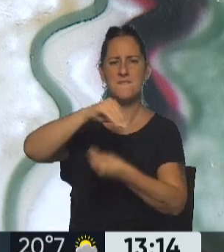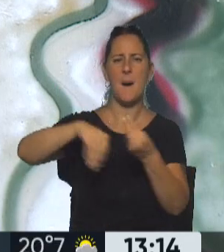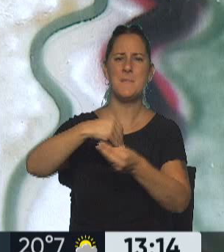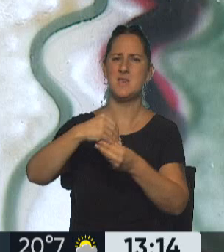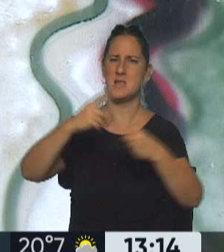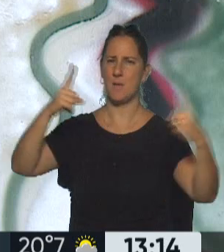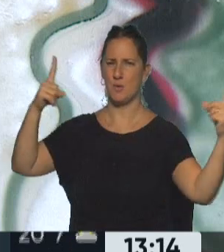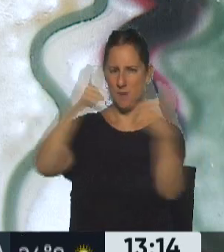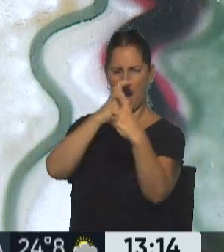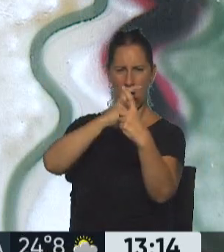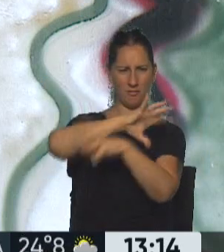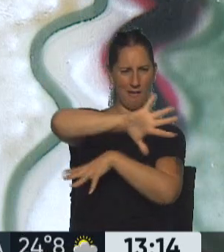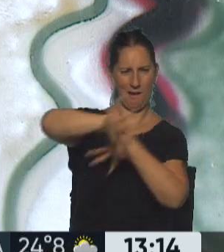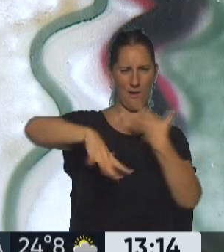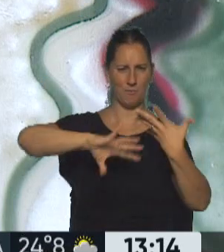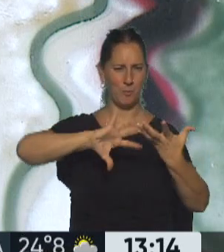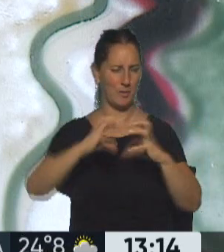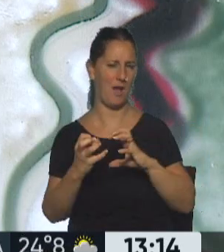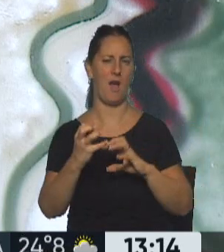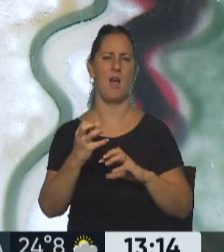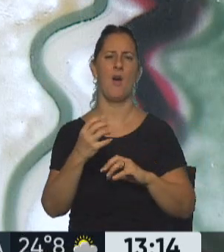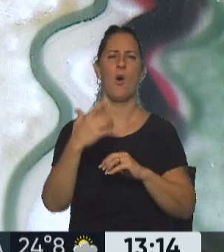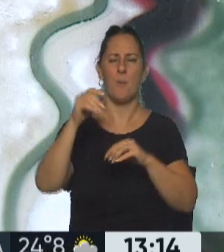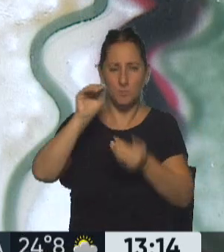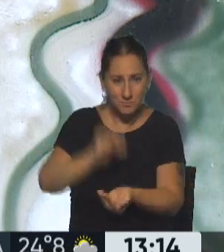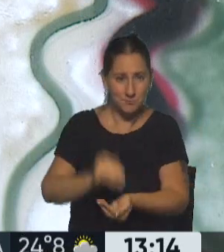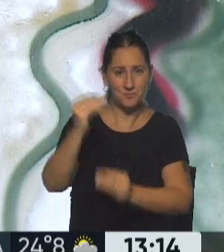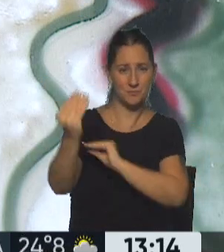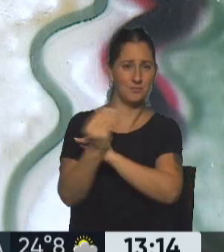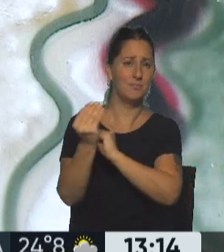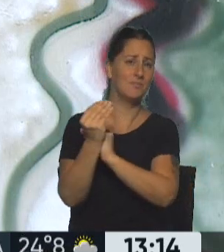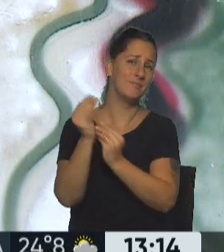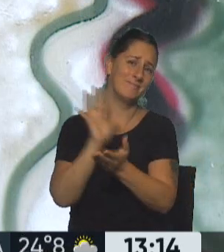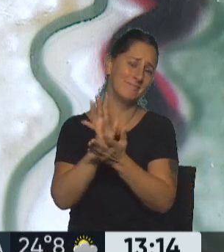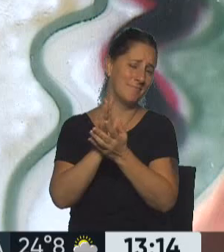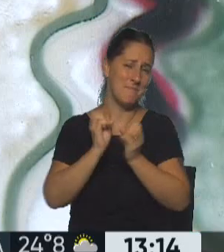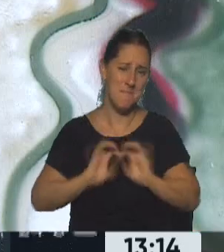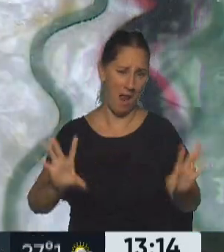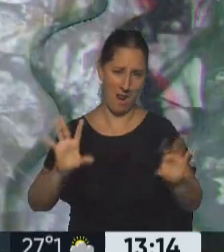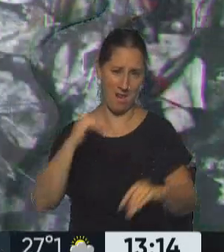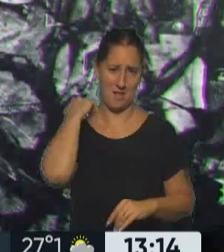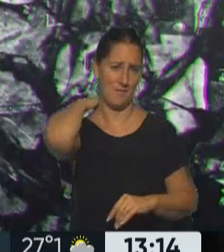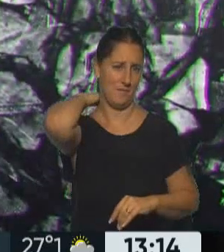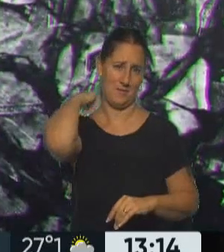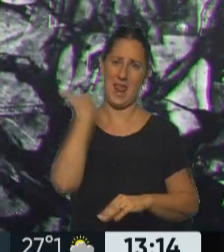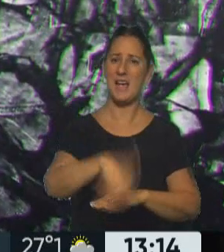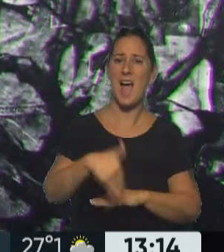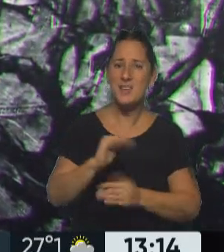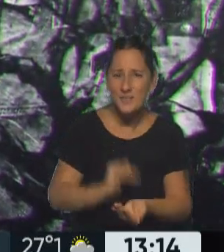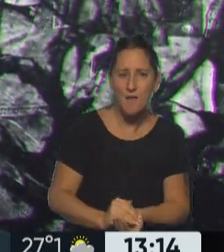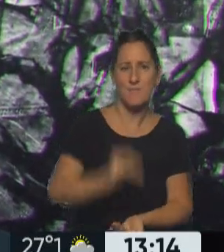muy problemáticas fue creado así medio por lobos yo fui criado en la calle